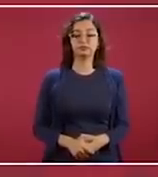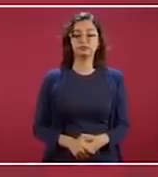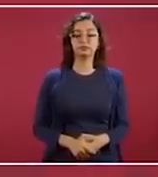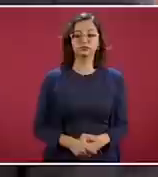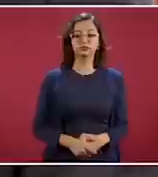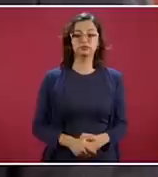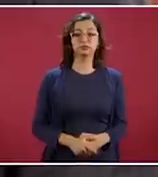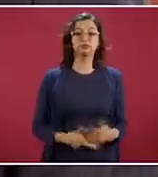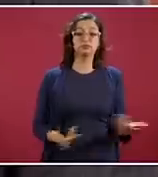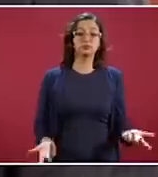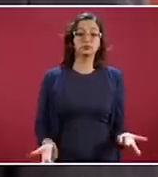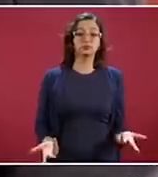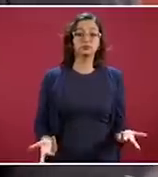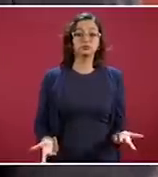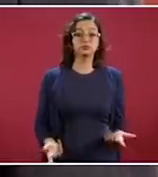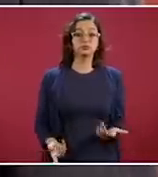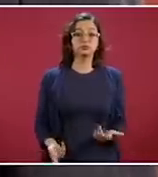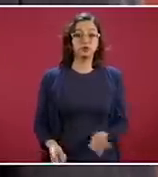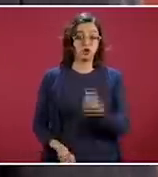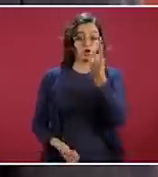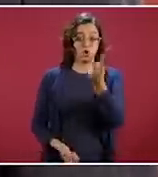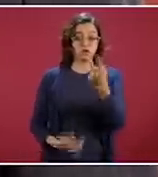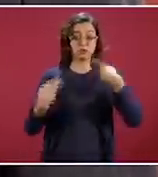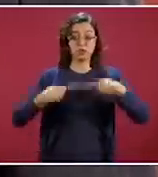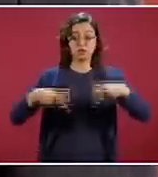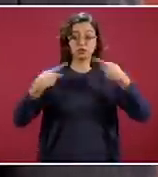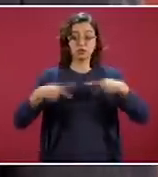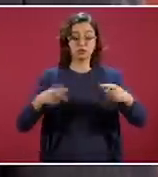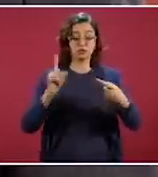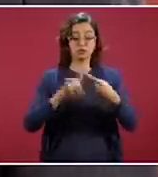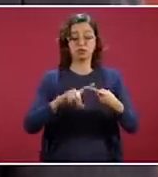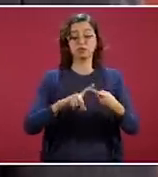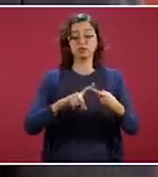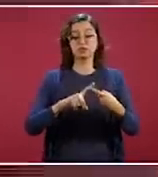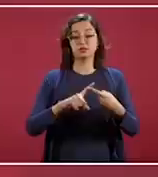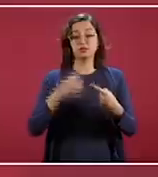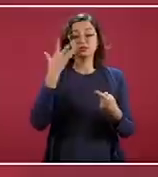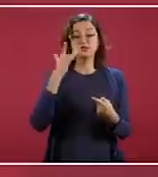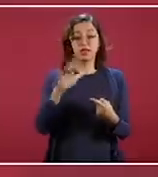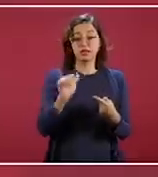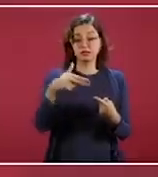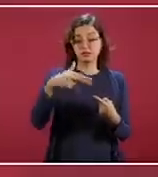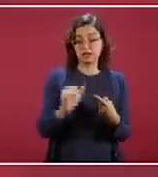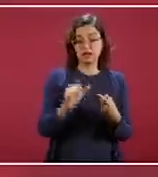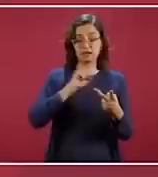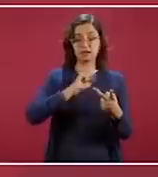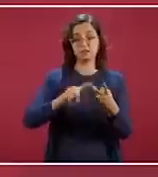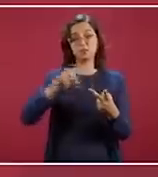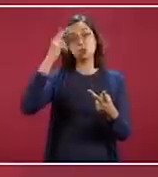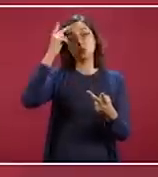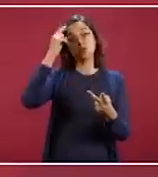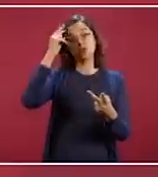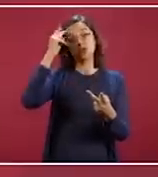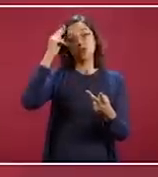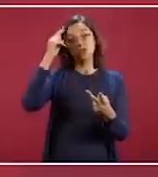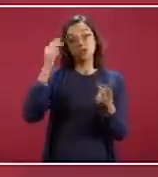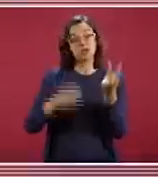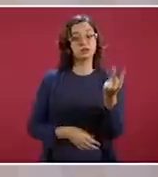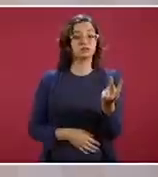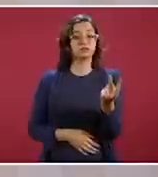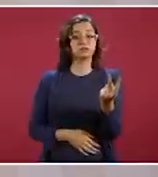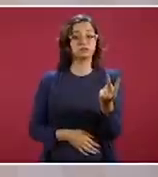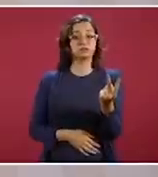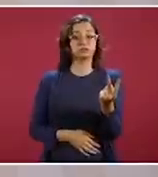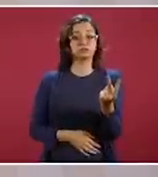era país de dos hombres, o fue Santana y Porfirio Díaz.